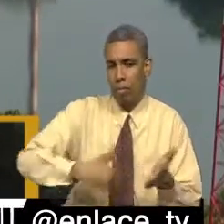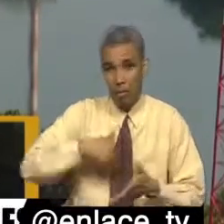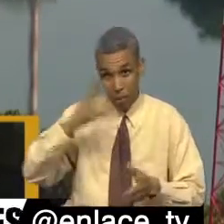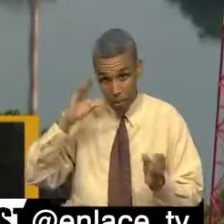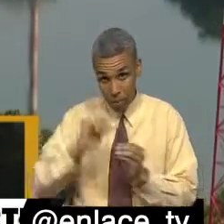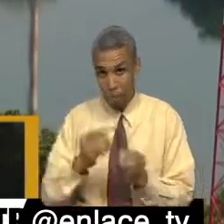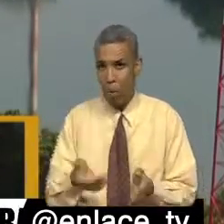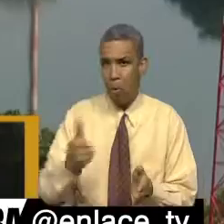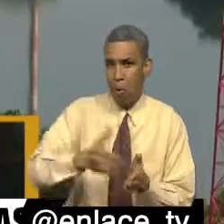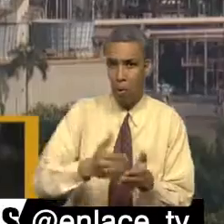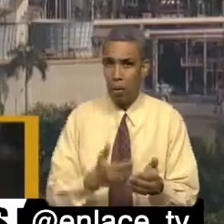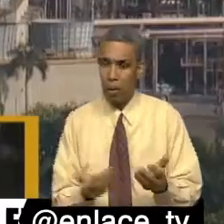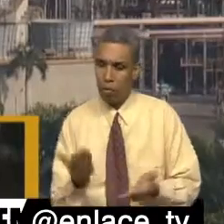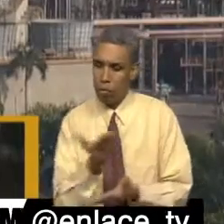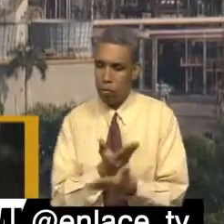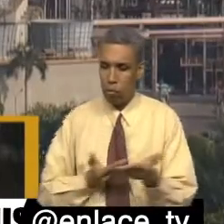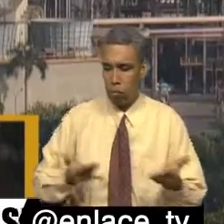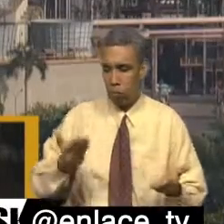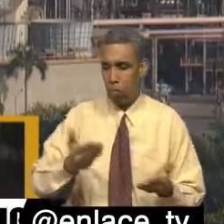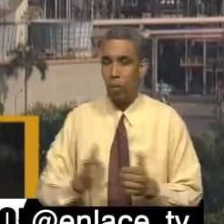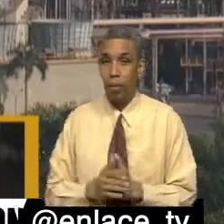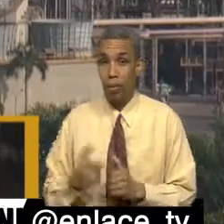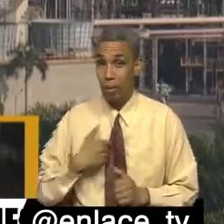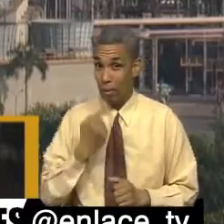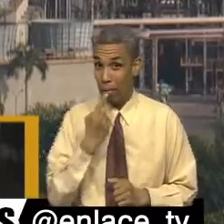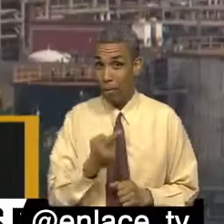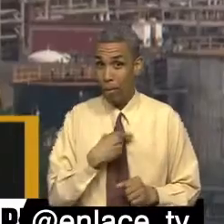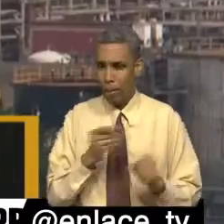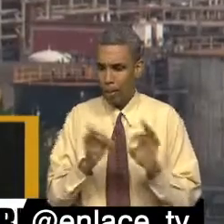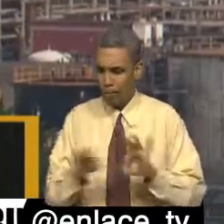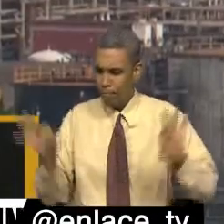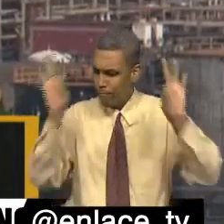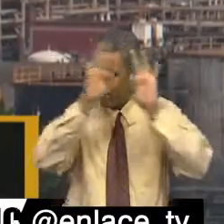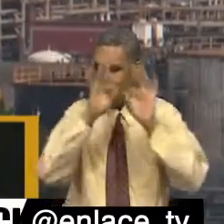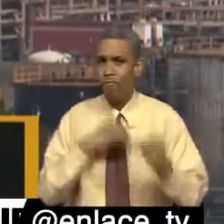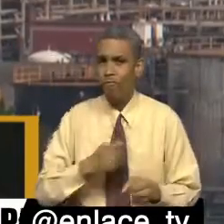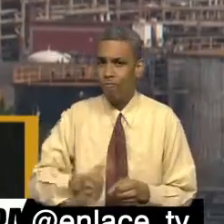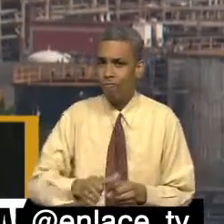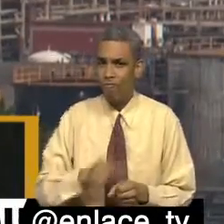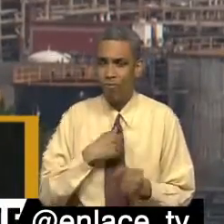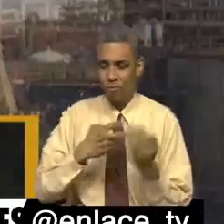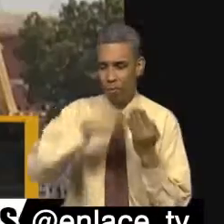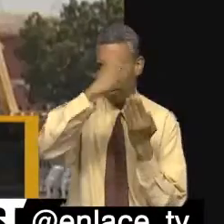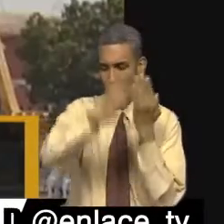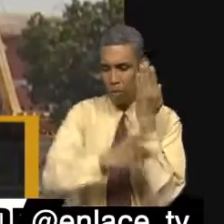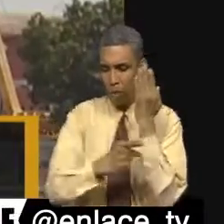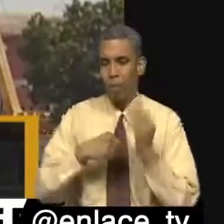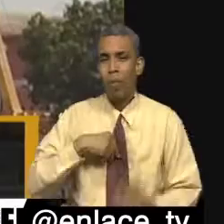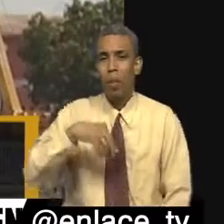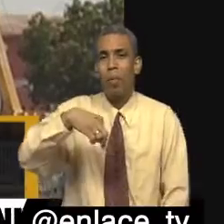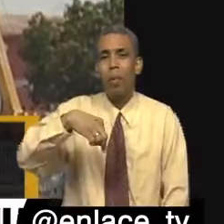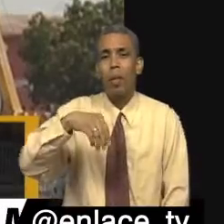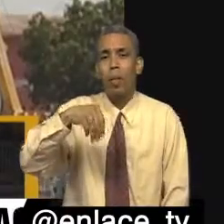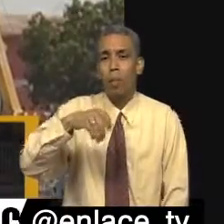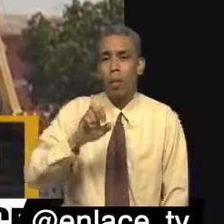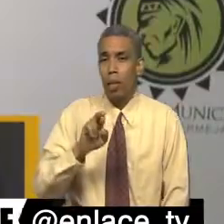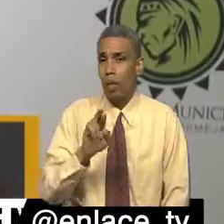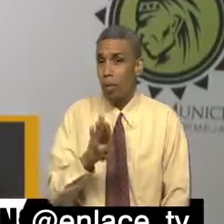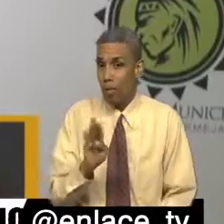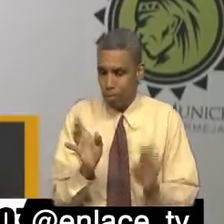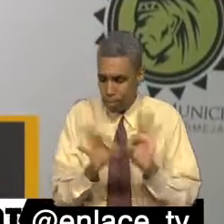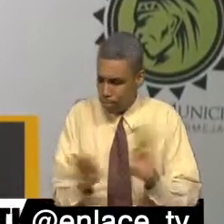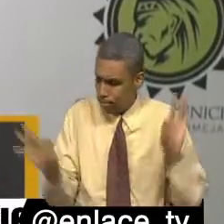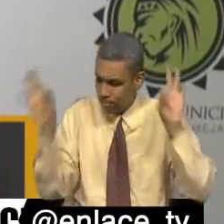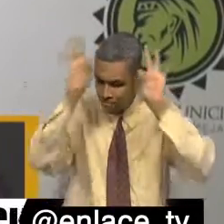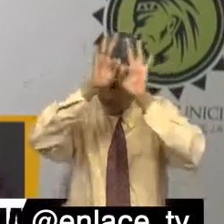de hacer la modernización de la refinería y pidió a Ecopetrol priorizar este proyecto tan importante para la comunidad del Magdalena Medio. Estamos